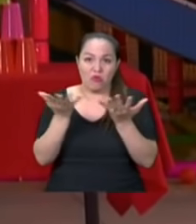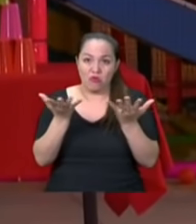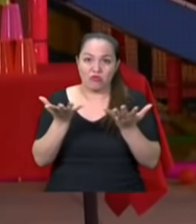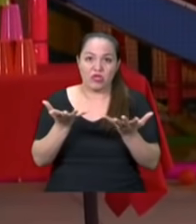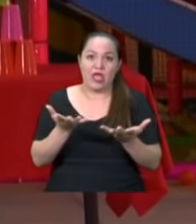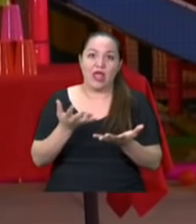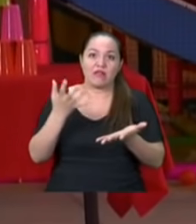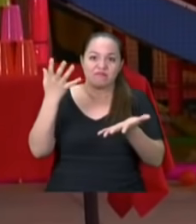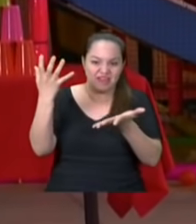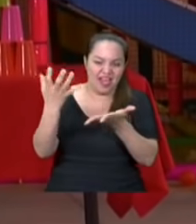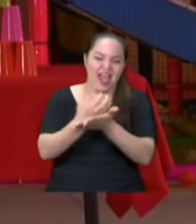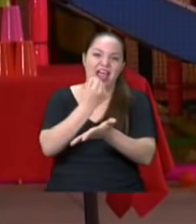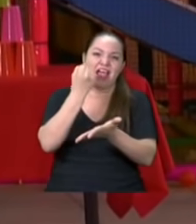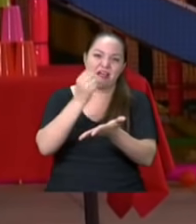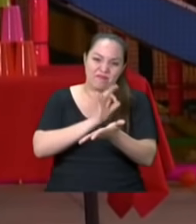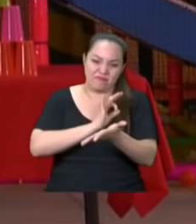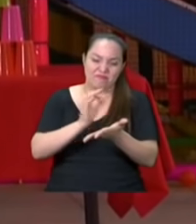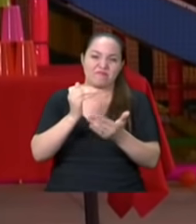logrado